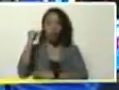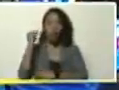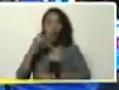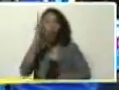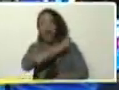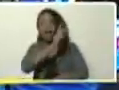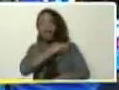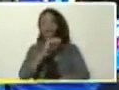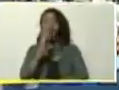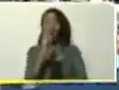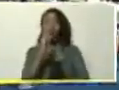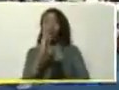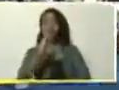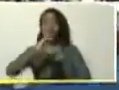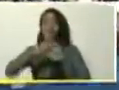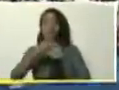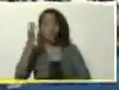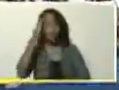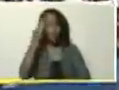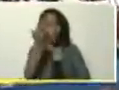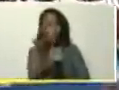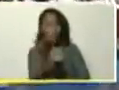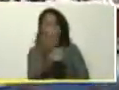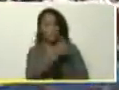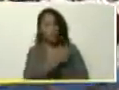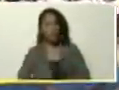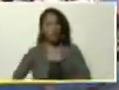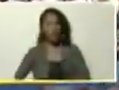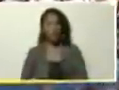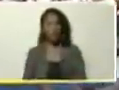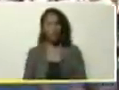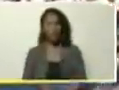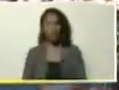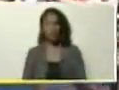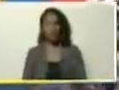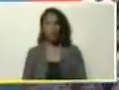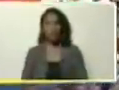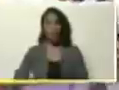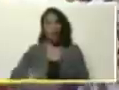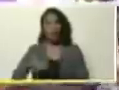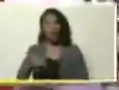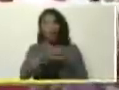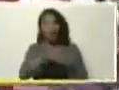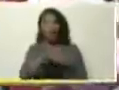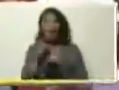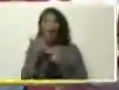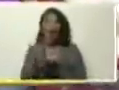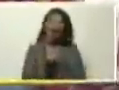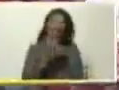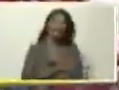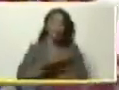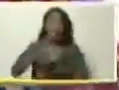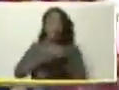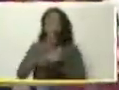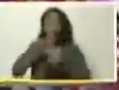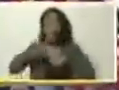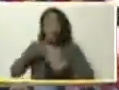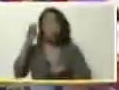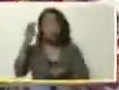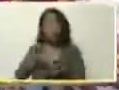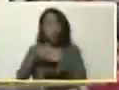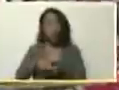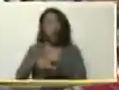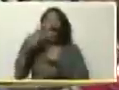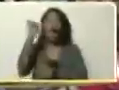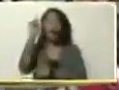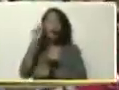VCH. Sepa usted, presidente, que donde había un problema en Miranda, también estaba un